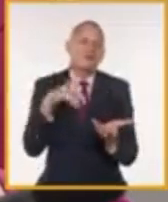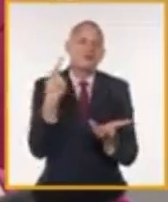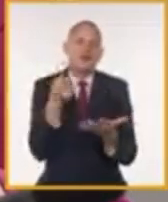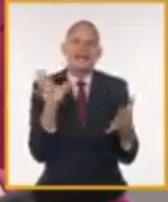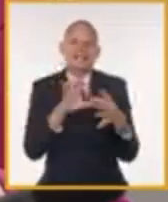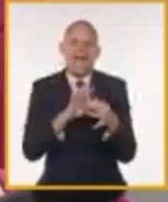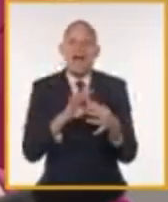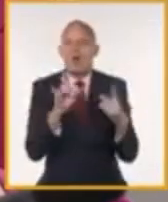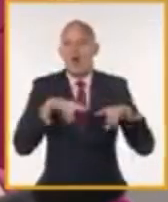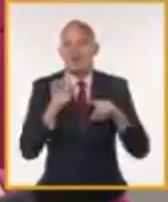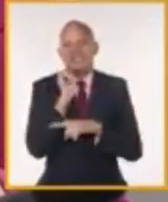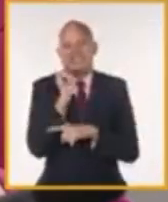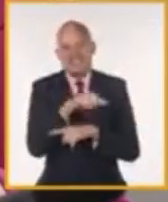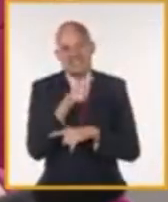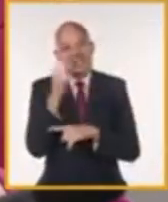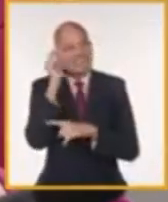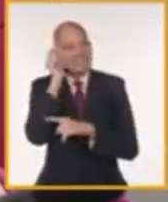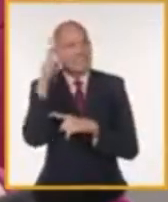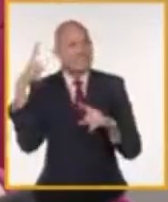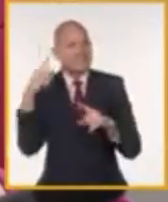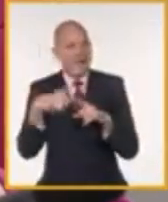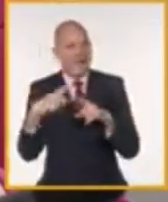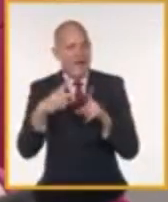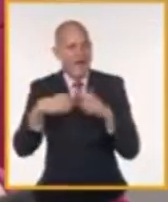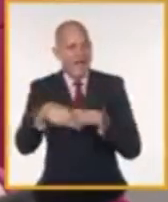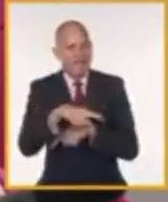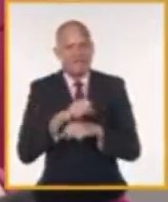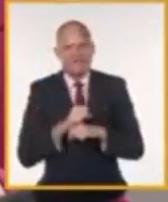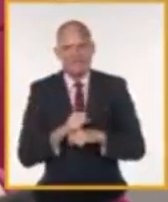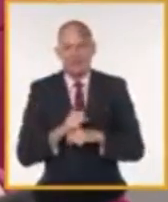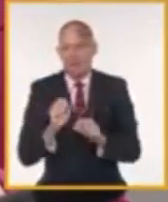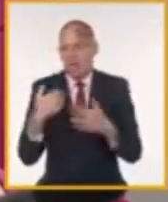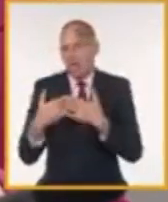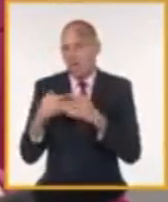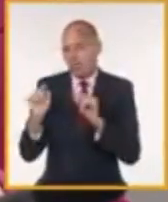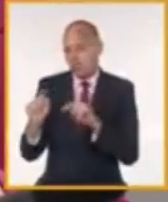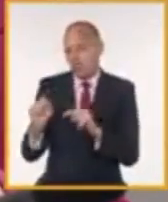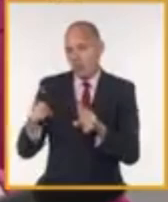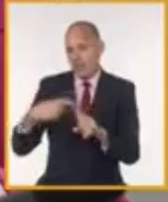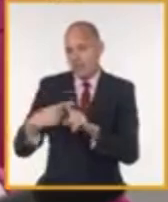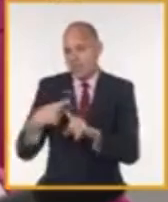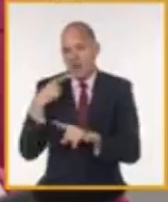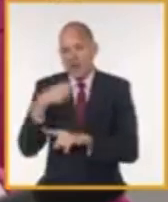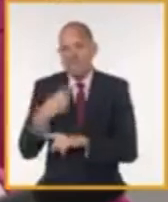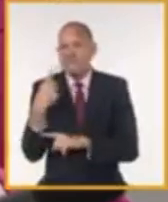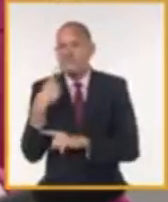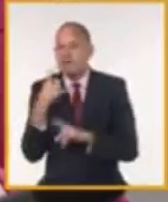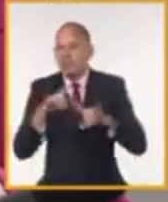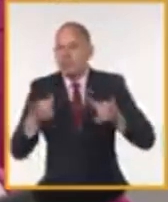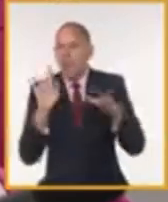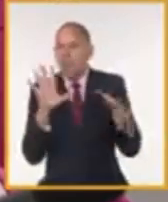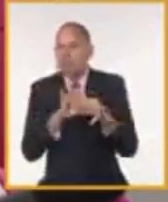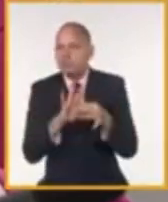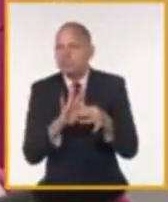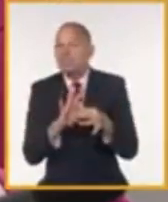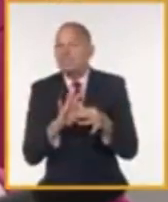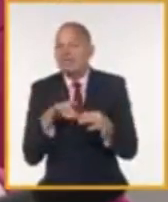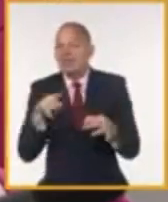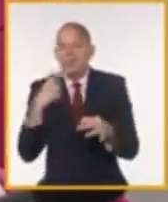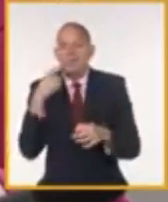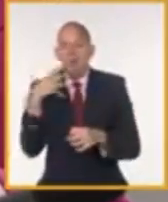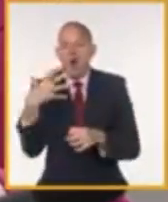nuestro grupo, en nuestras empresas, así como el vínculo con las universidades, nos va a dar también